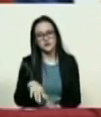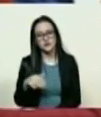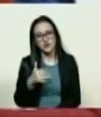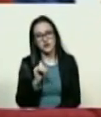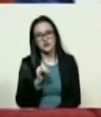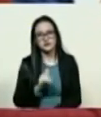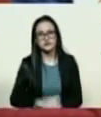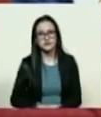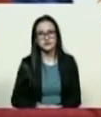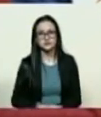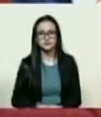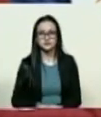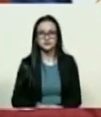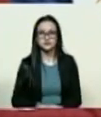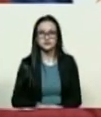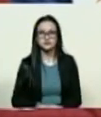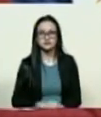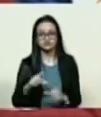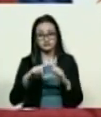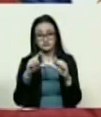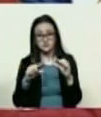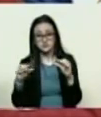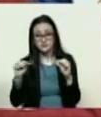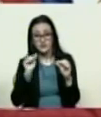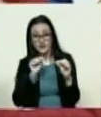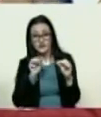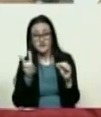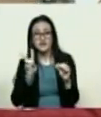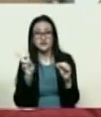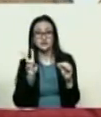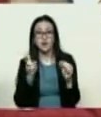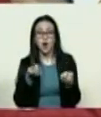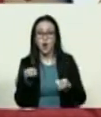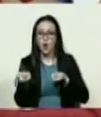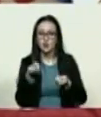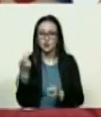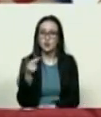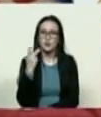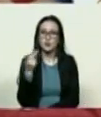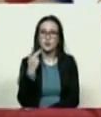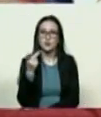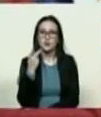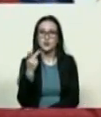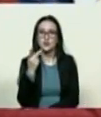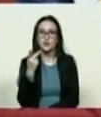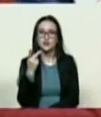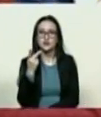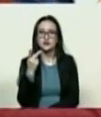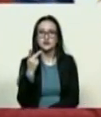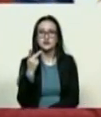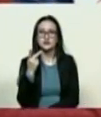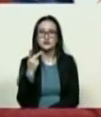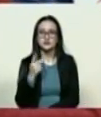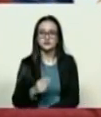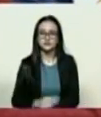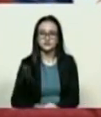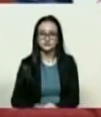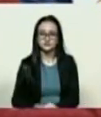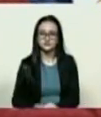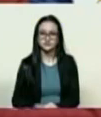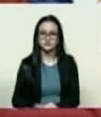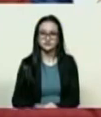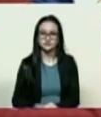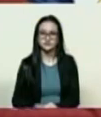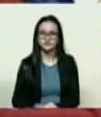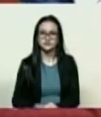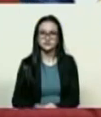el mapa de Venezuela con el control político de una unidad de batalla Bolívar Chávez. Bueno,